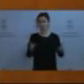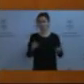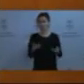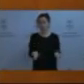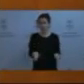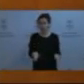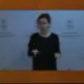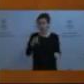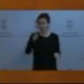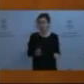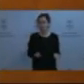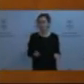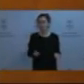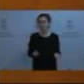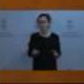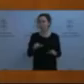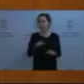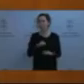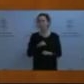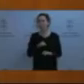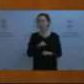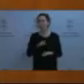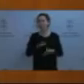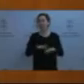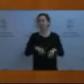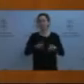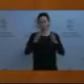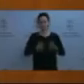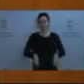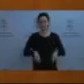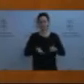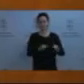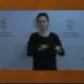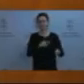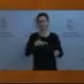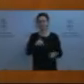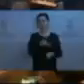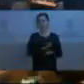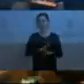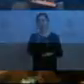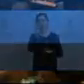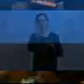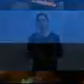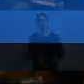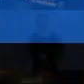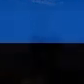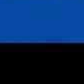es a qué espera a dimitir de su puesto de consejera. Muchas gracias.